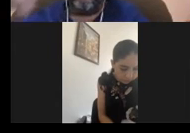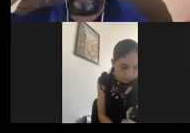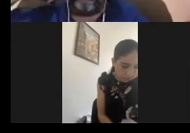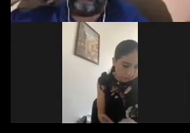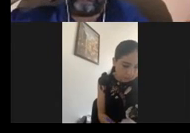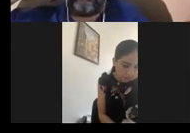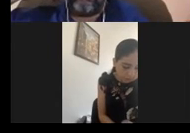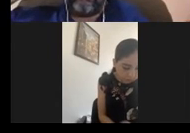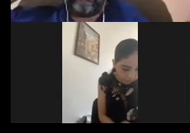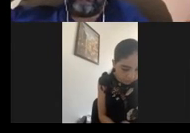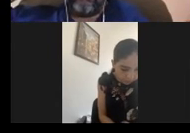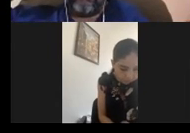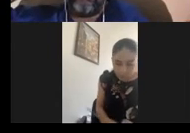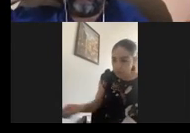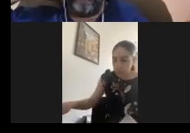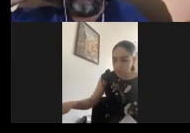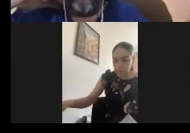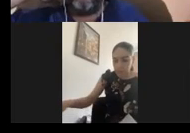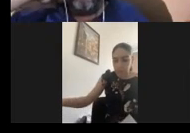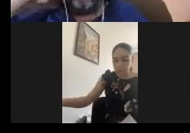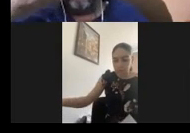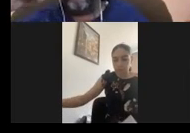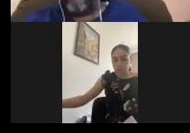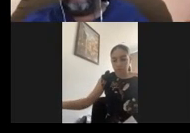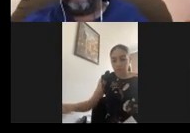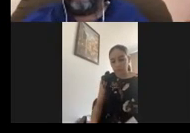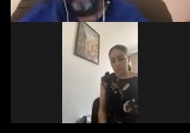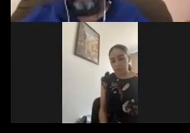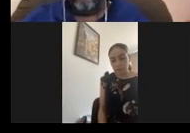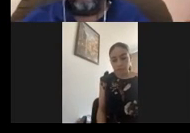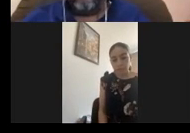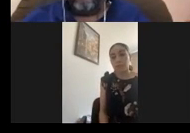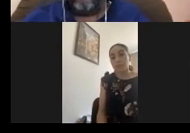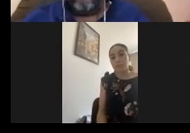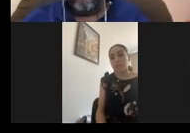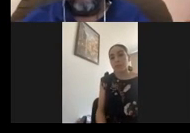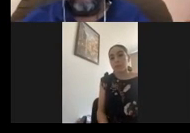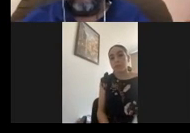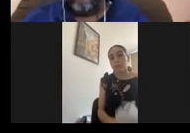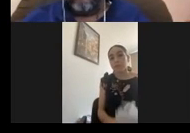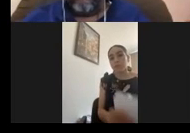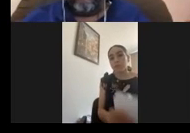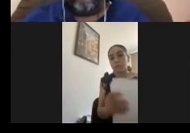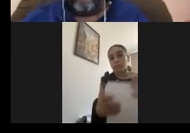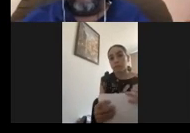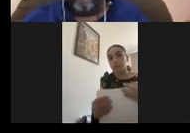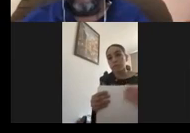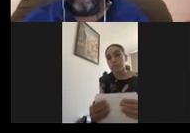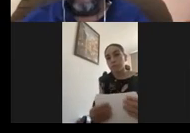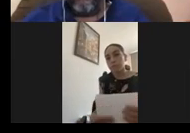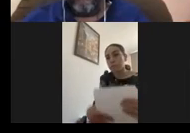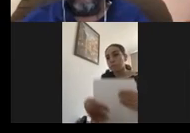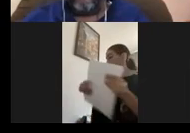la gente no se vaya con la primera finta que tenga sobre alguna acción que se vaya a pretender hacer. Entonces, a partir de ahí ya estamos